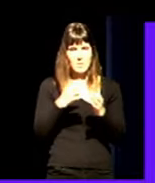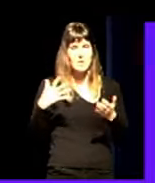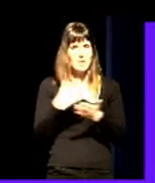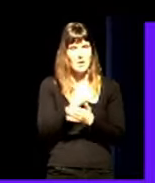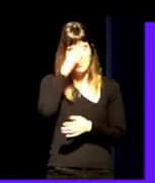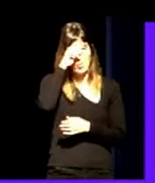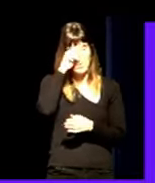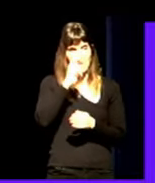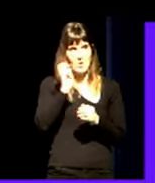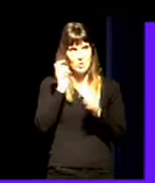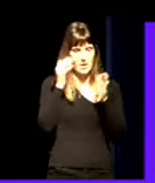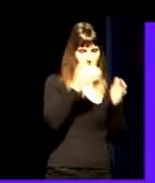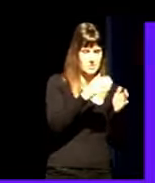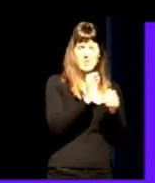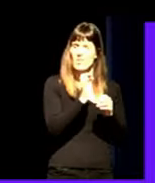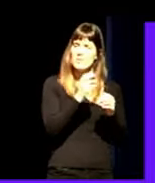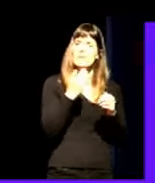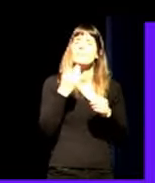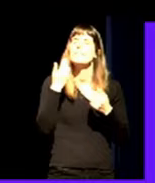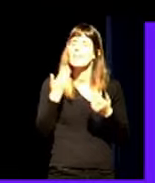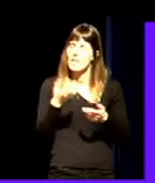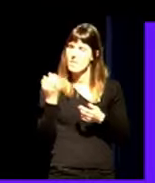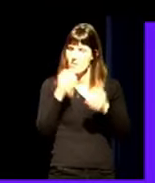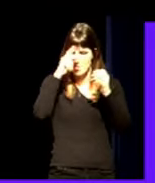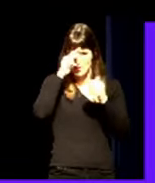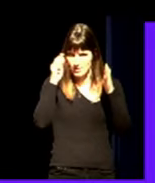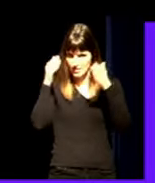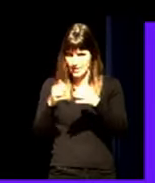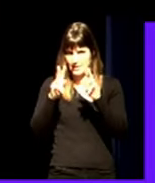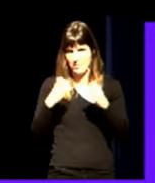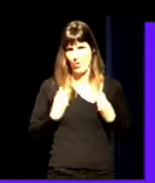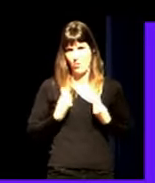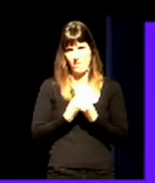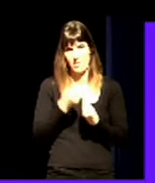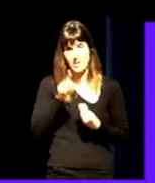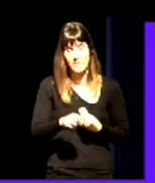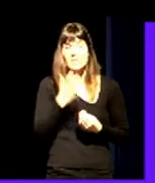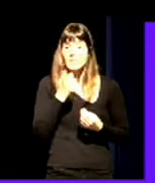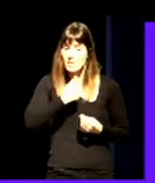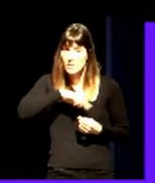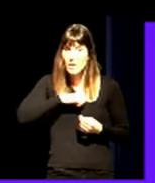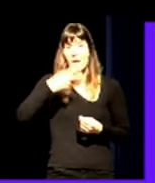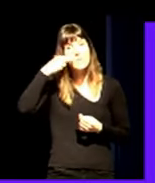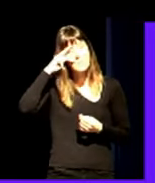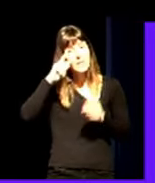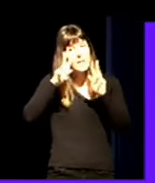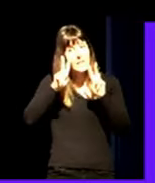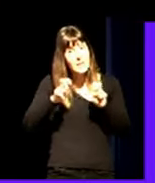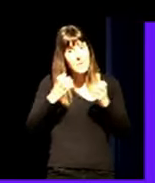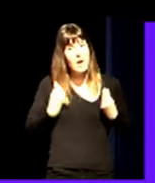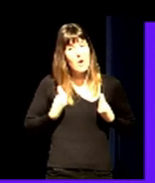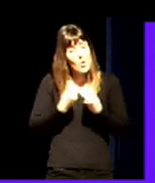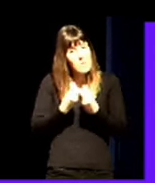de otra cosa y deberíamos estar preocupados, muy preocupados de esto también. Aquellos que trabajamos convivencia hemos llamado muchas veces